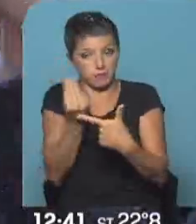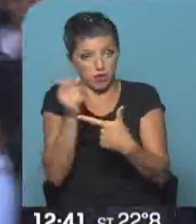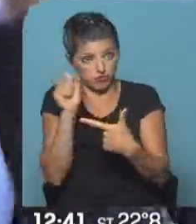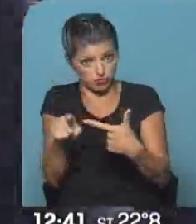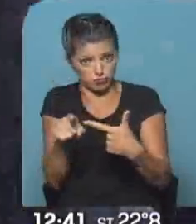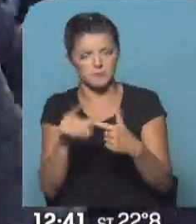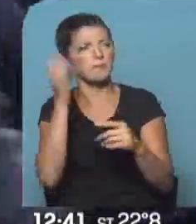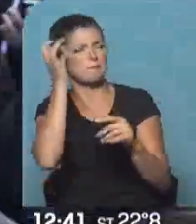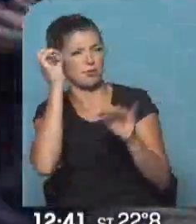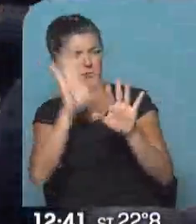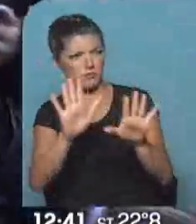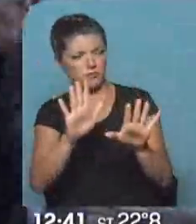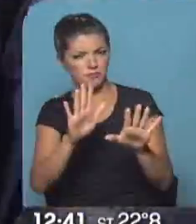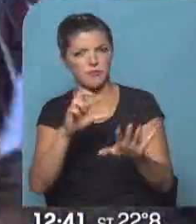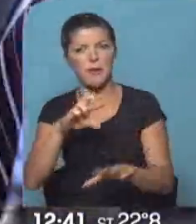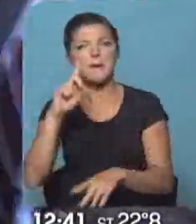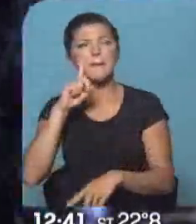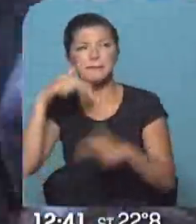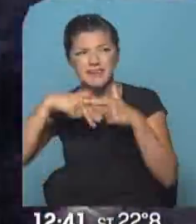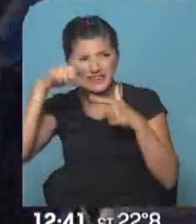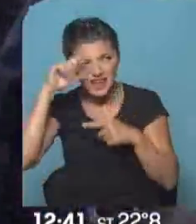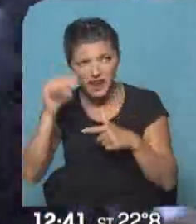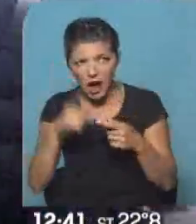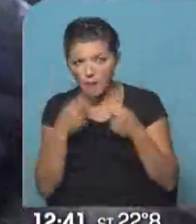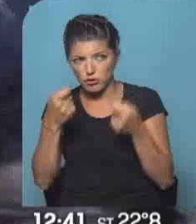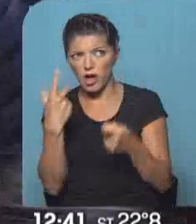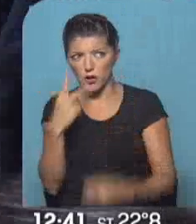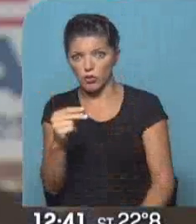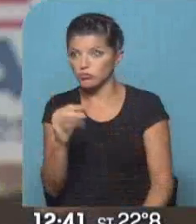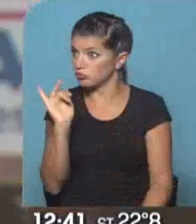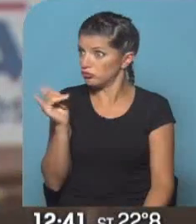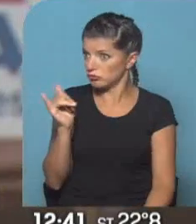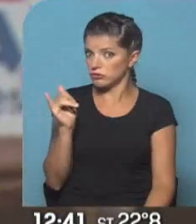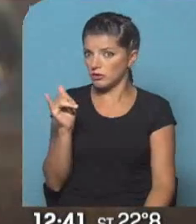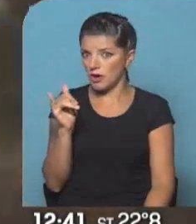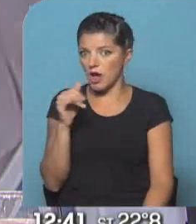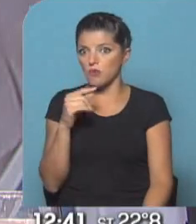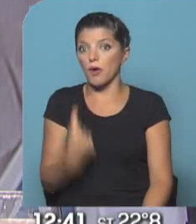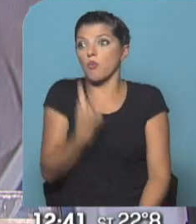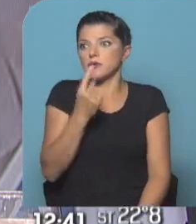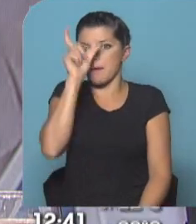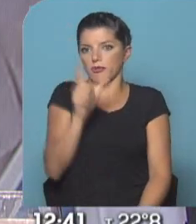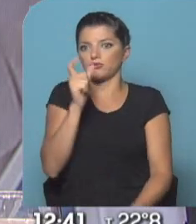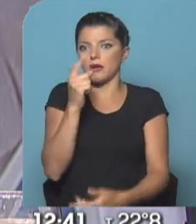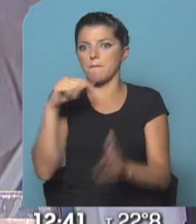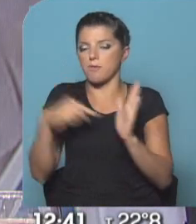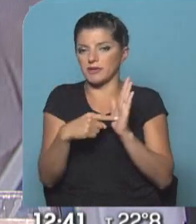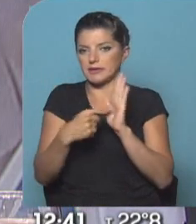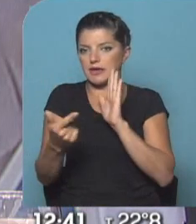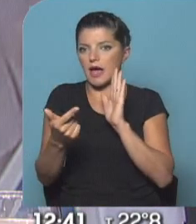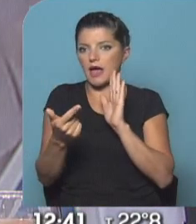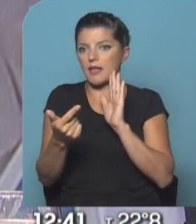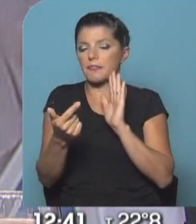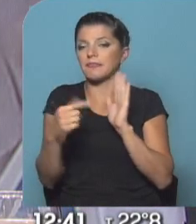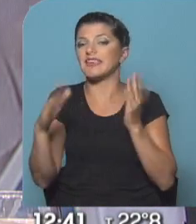pero Piñera estaba con el no. Piñera, claro, Piñera fue el único político de la derecha que votó por el no. Exacto. Pero después hizo,